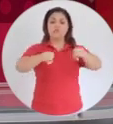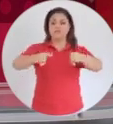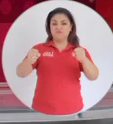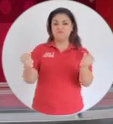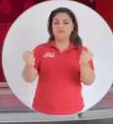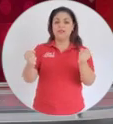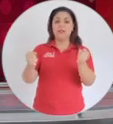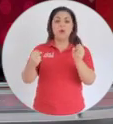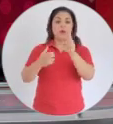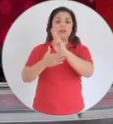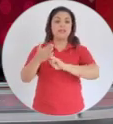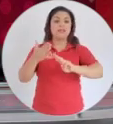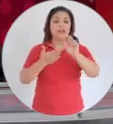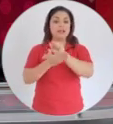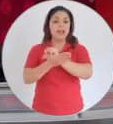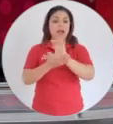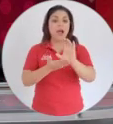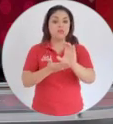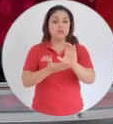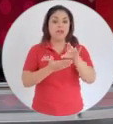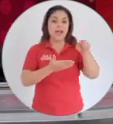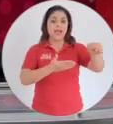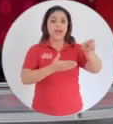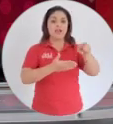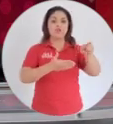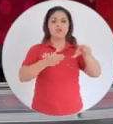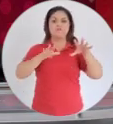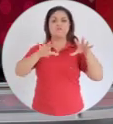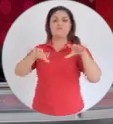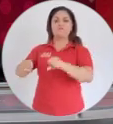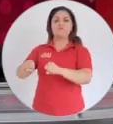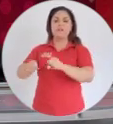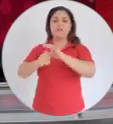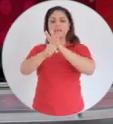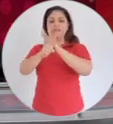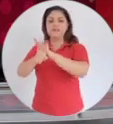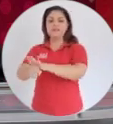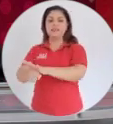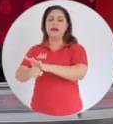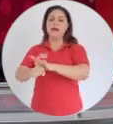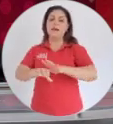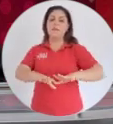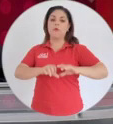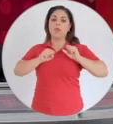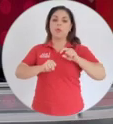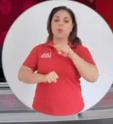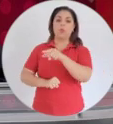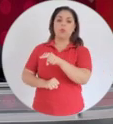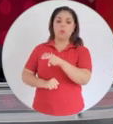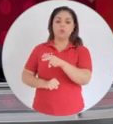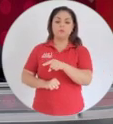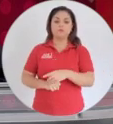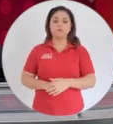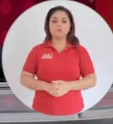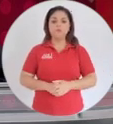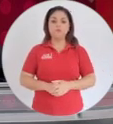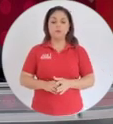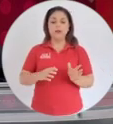la cual ese grupo se ha apoderado ilegalmente. En El Salvador